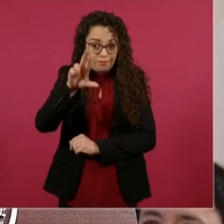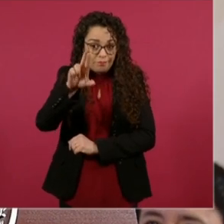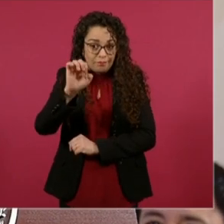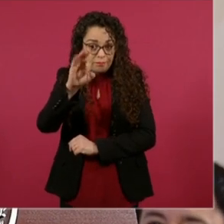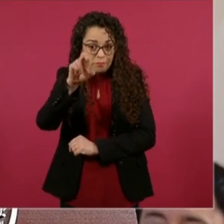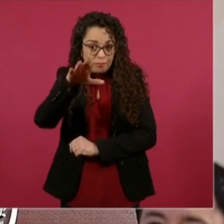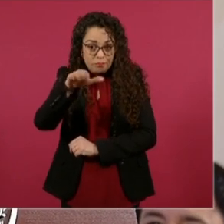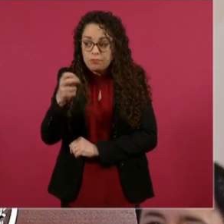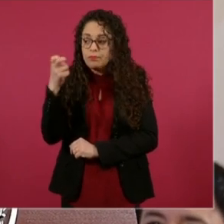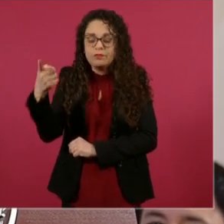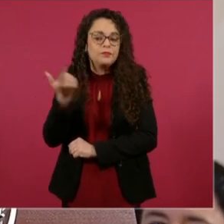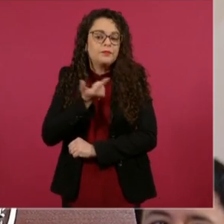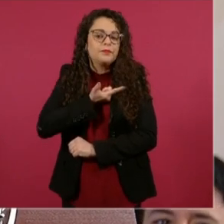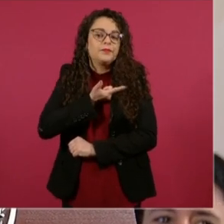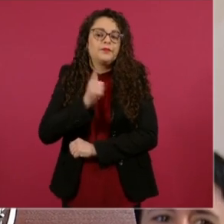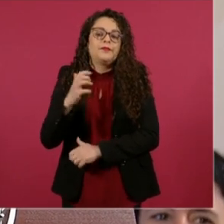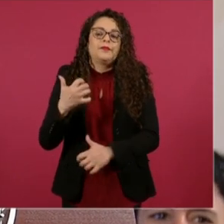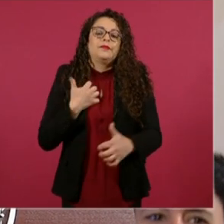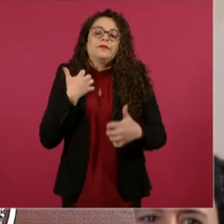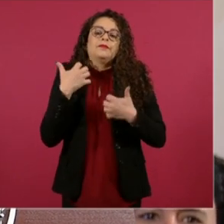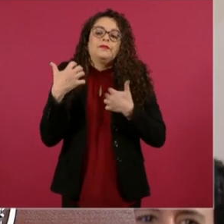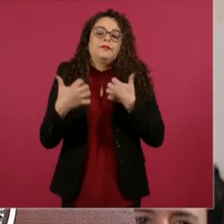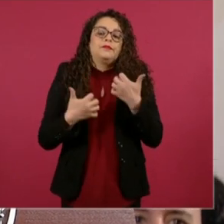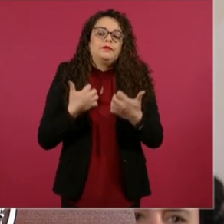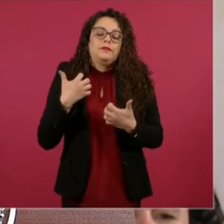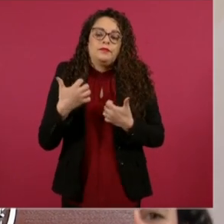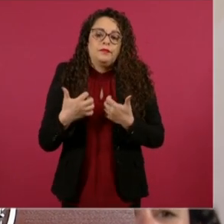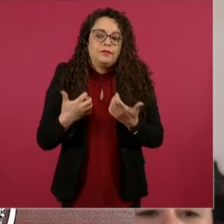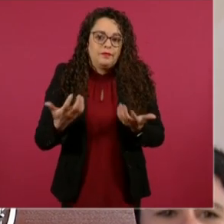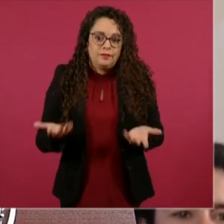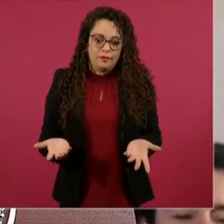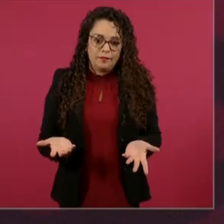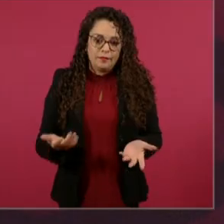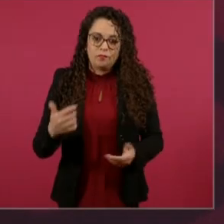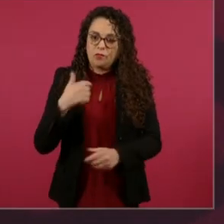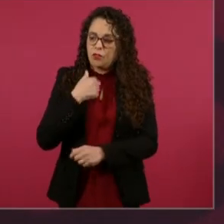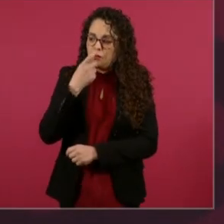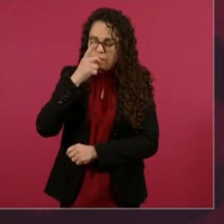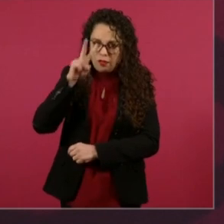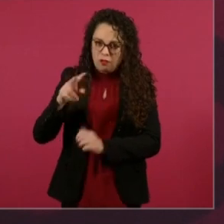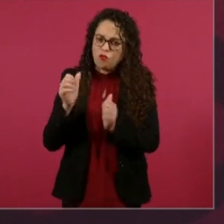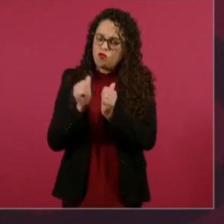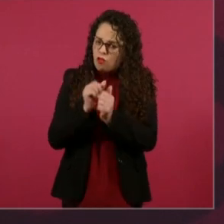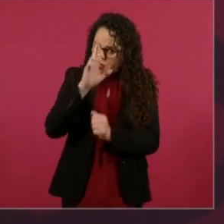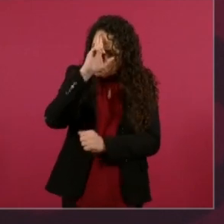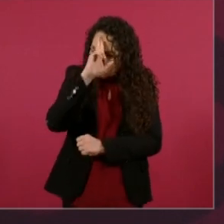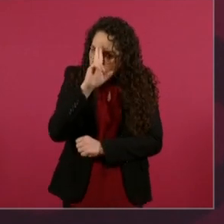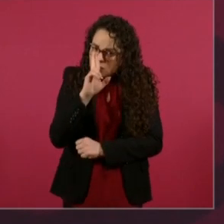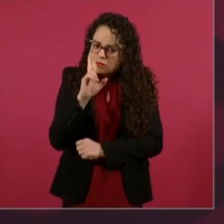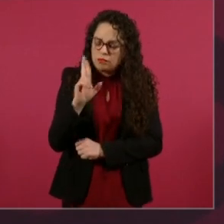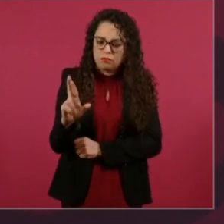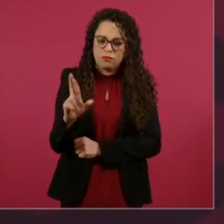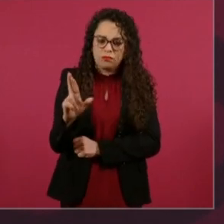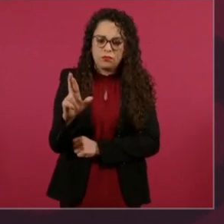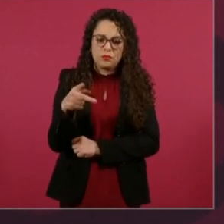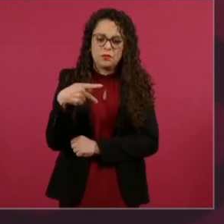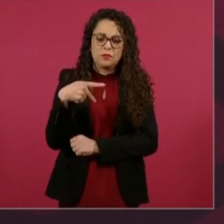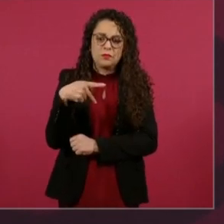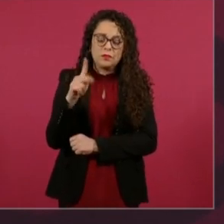lo digo con mucho respeto porque la verdad él es muy institucional, pero Reforma coincide con